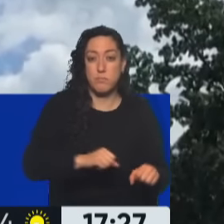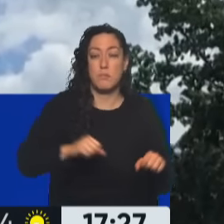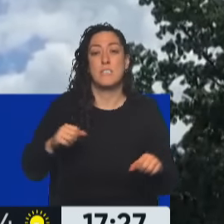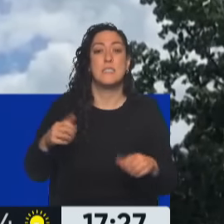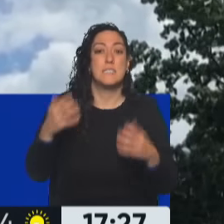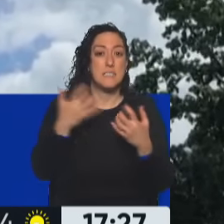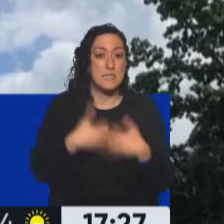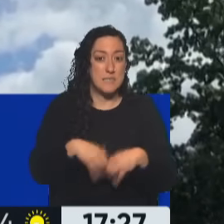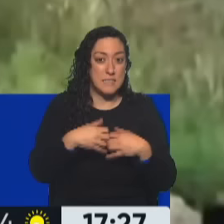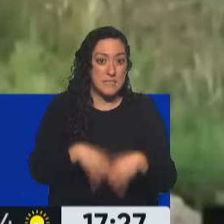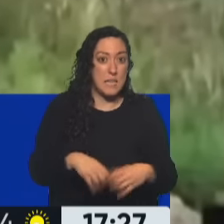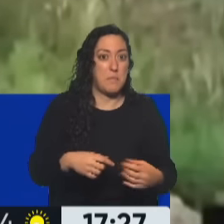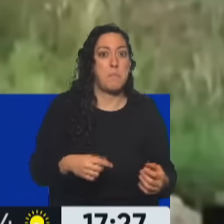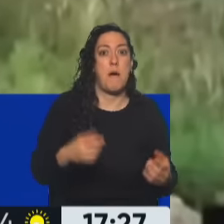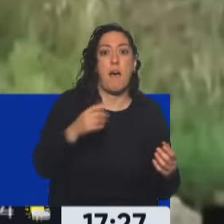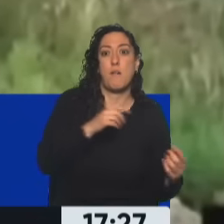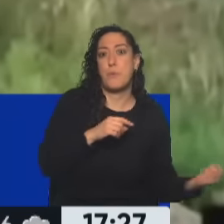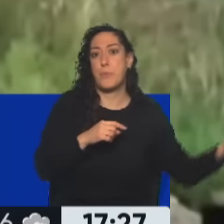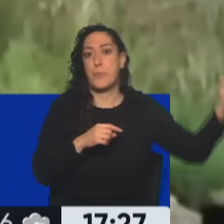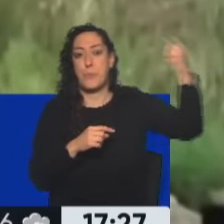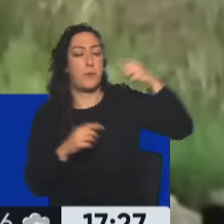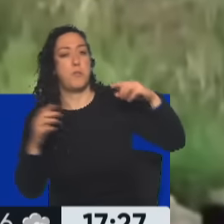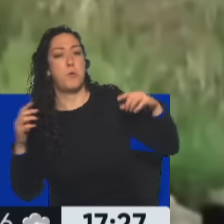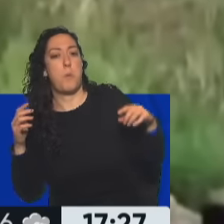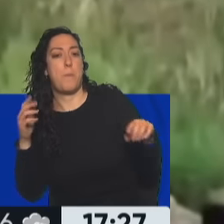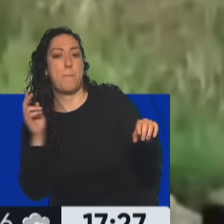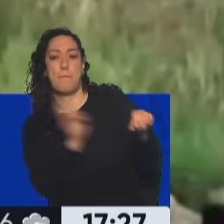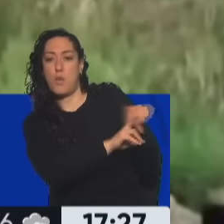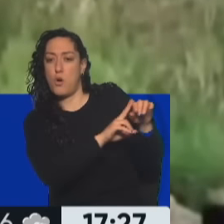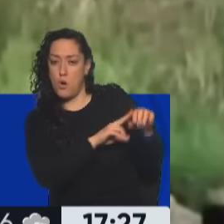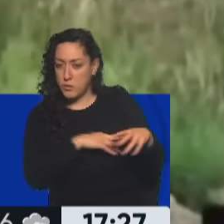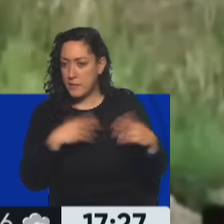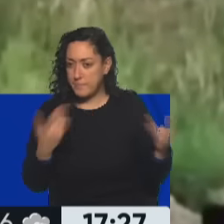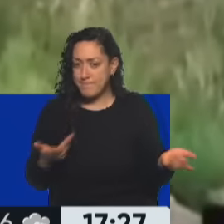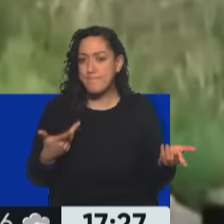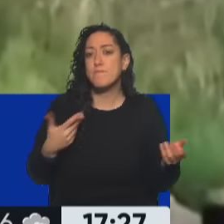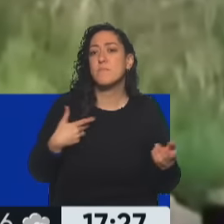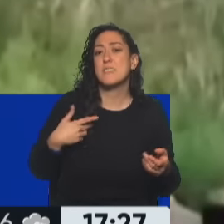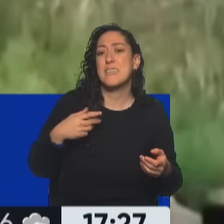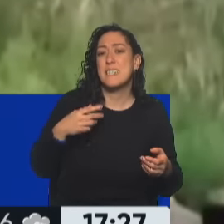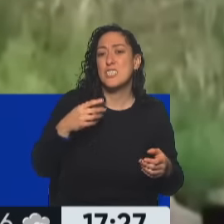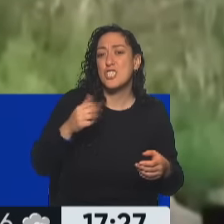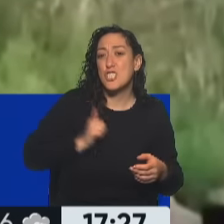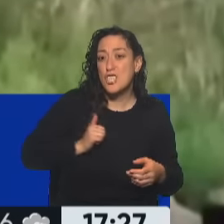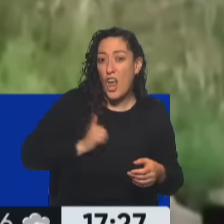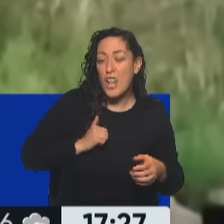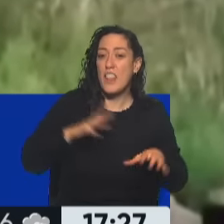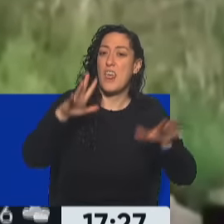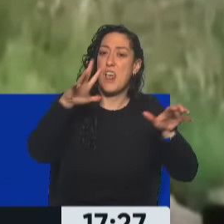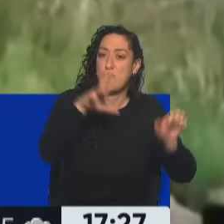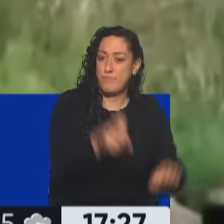evitar un contraataque aéreo y desbordaron rápidamente a las fuerzas rusas tomando cientos de soldados prisioneros.